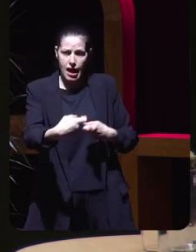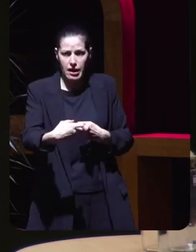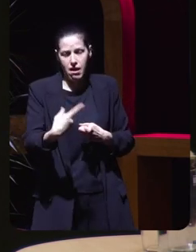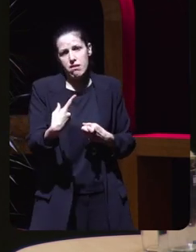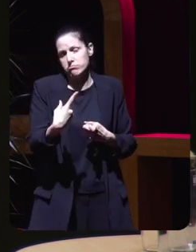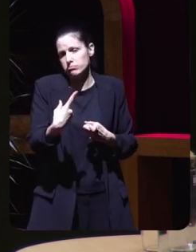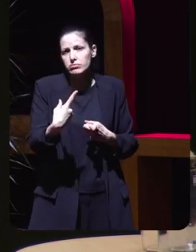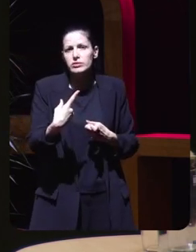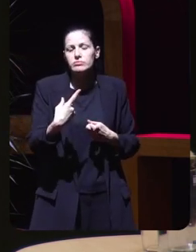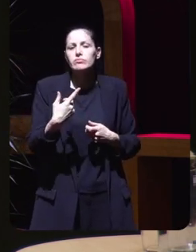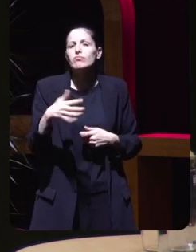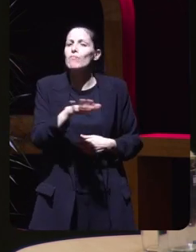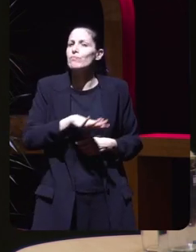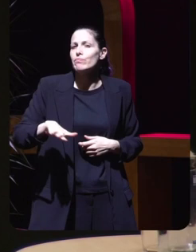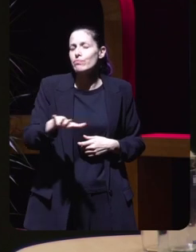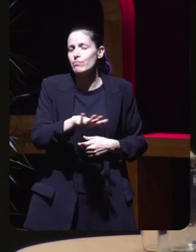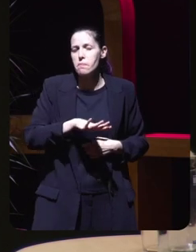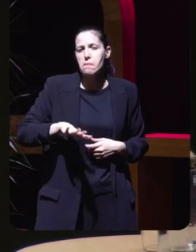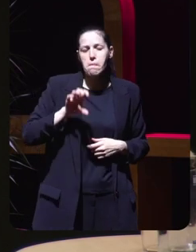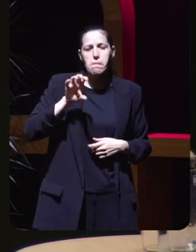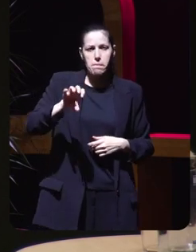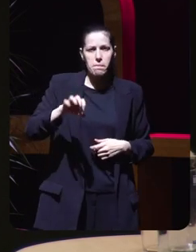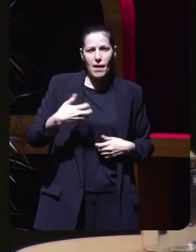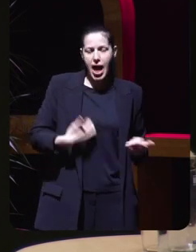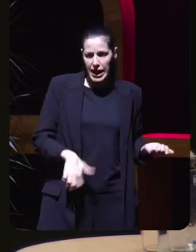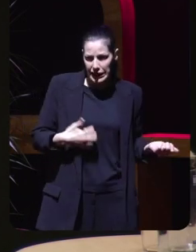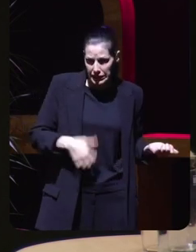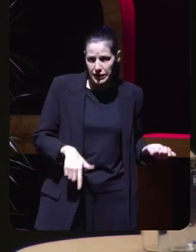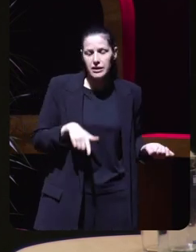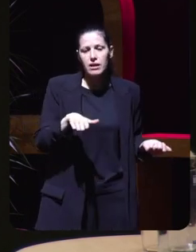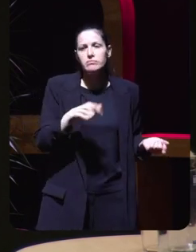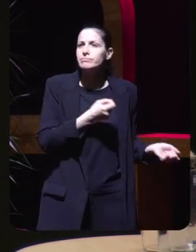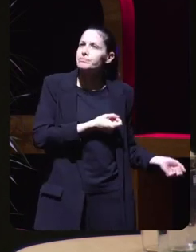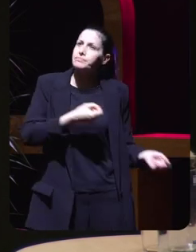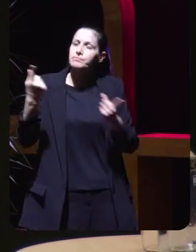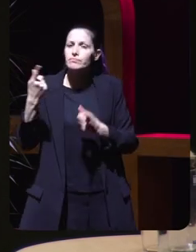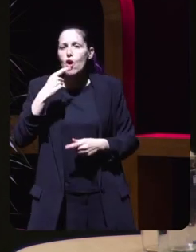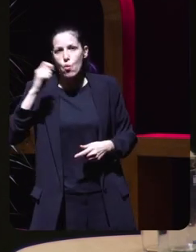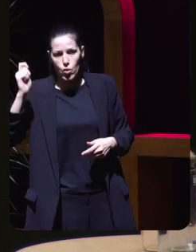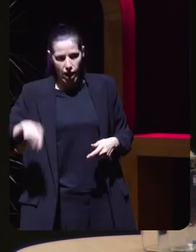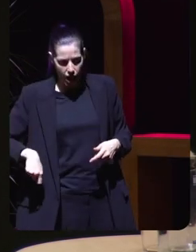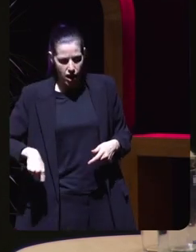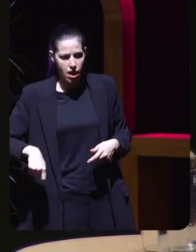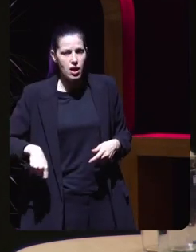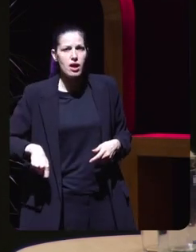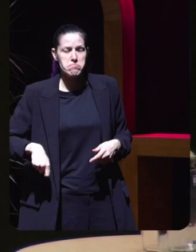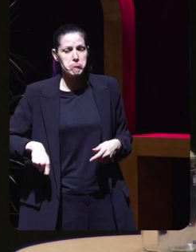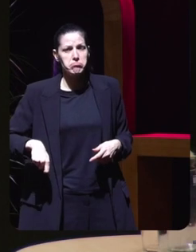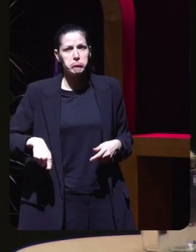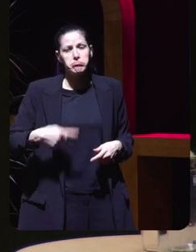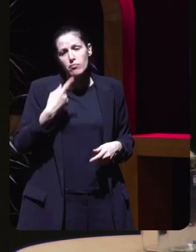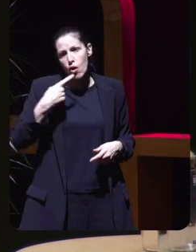esta estacionalista esta profesional estaba desplazada en Ucrania bueno de euse ocaso de que